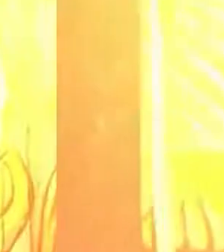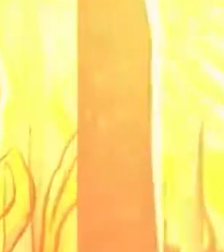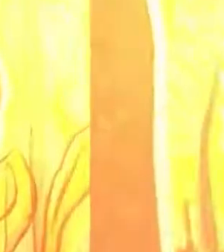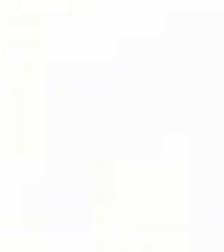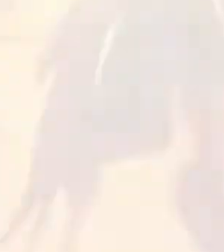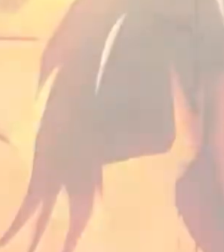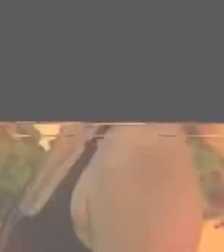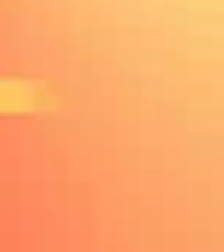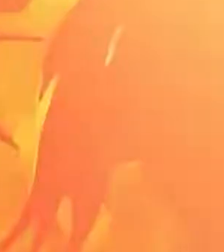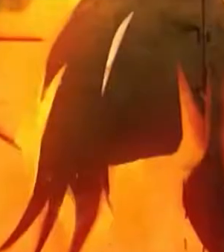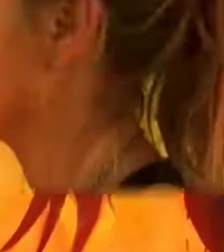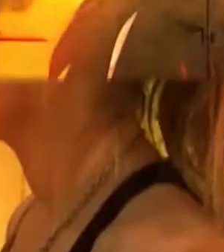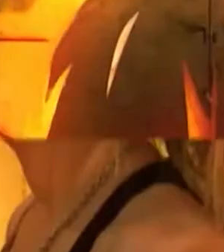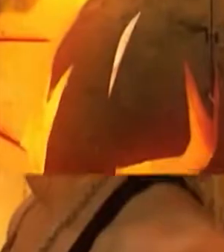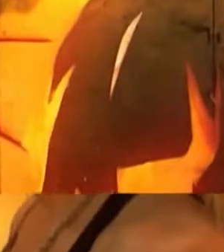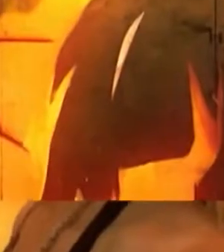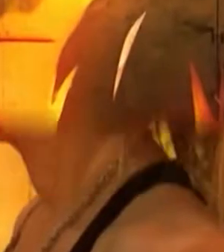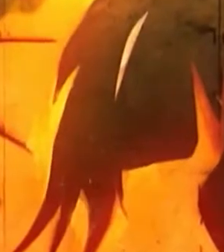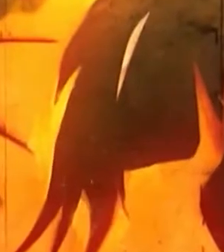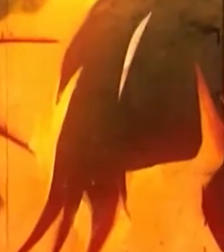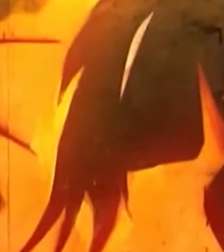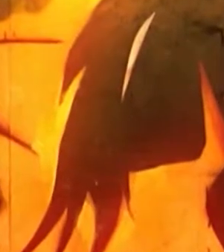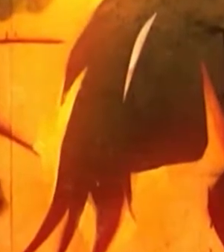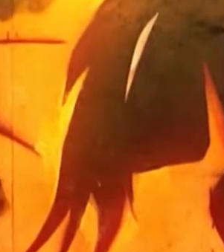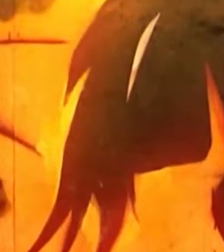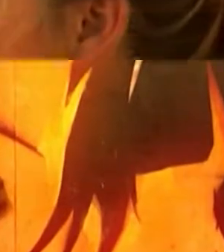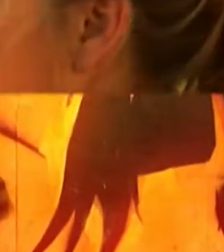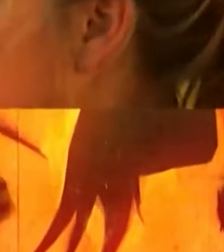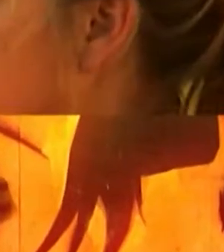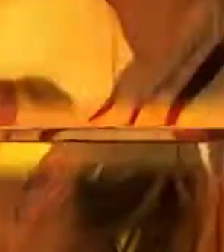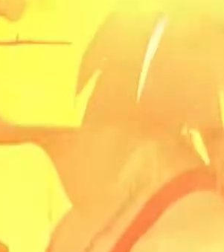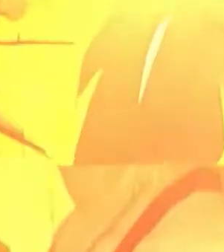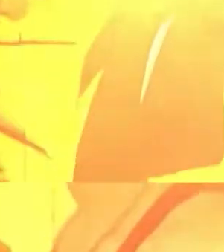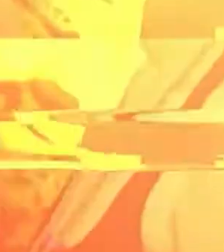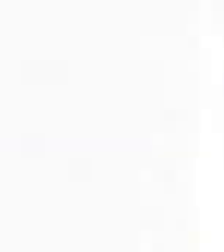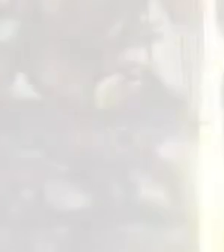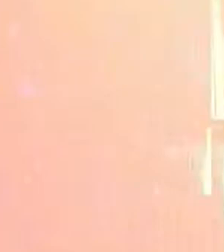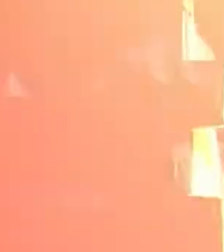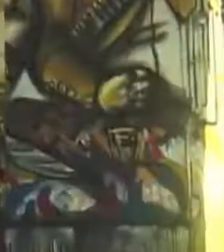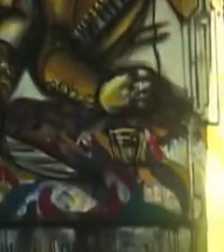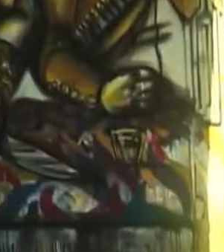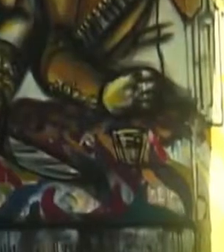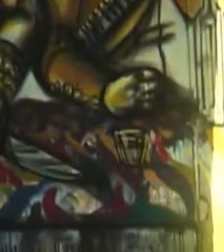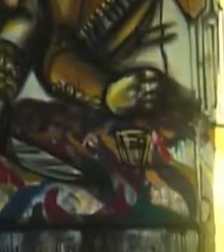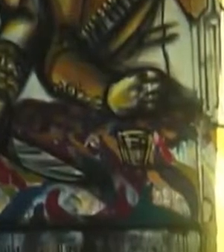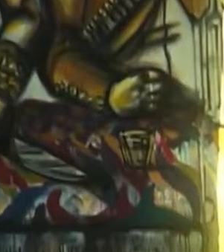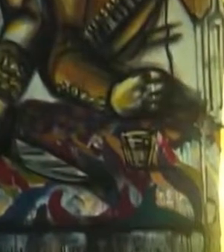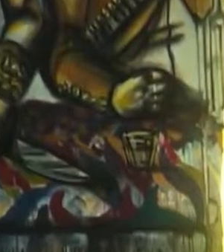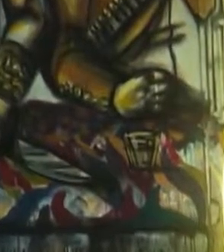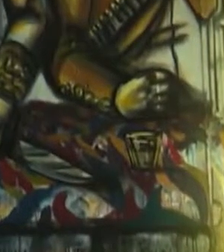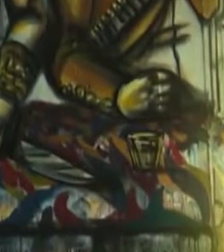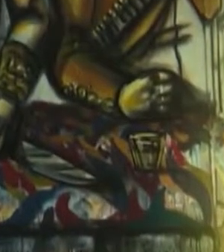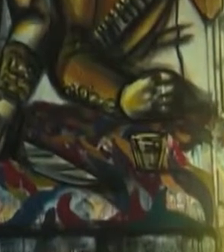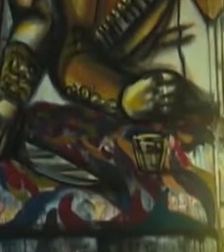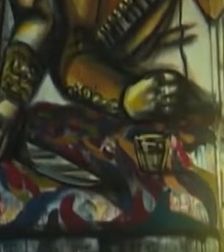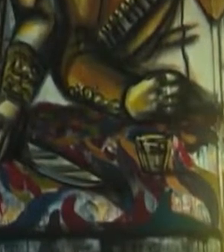Ay, corazón, corazón, corazón. Tus ojos me están llenando solo con